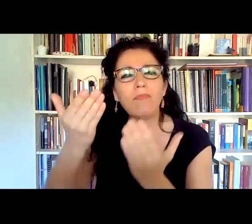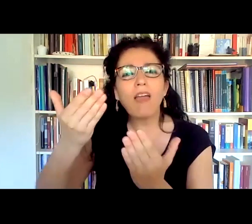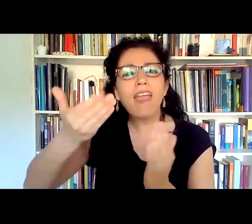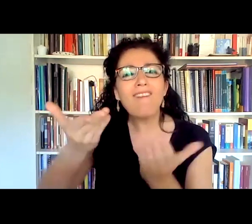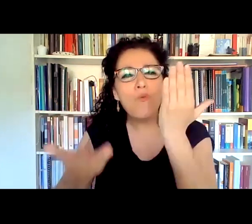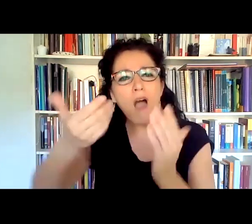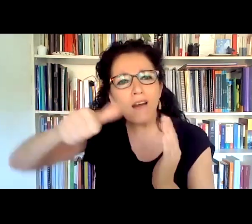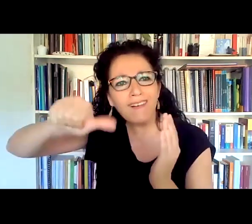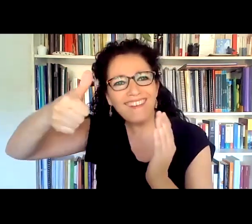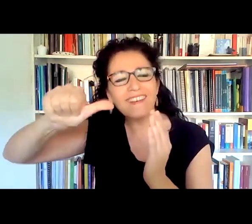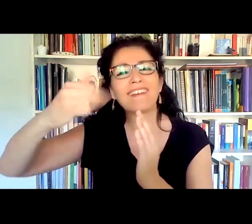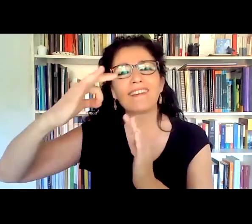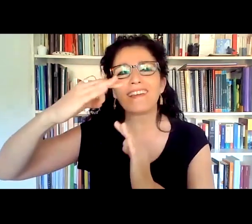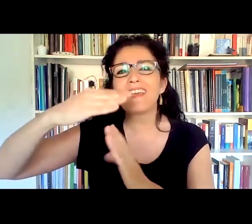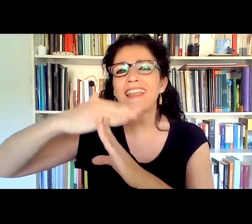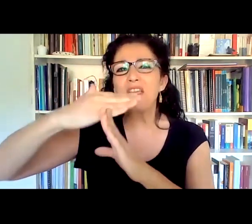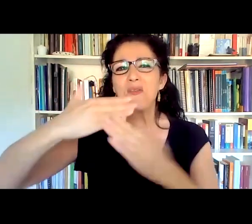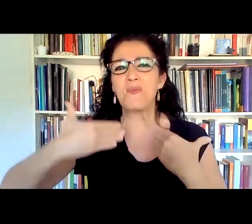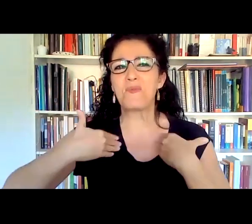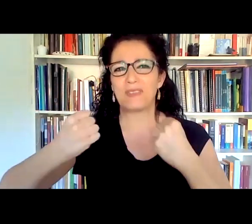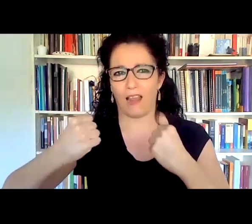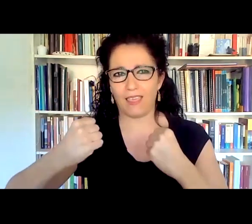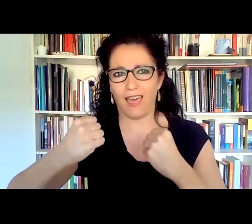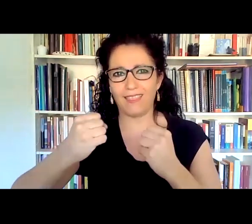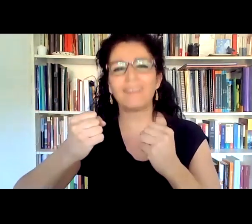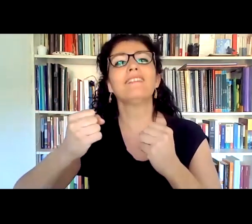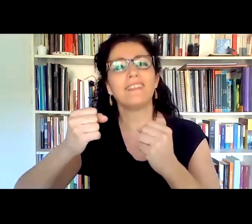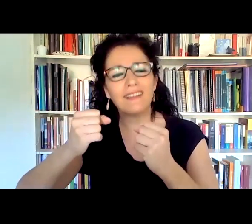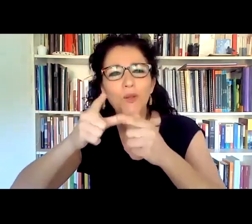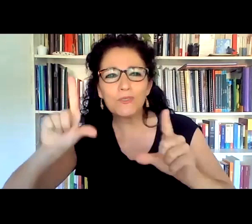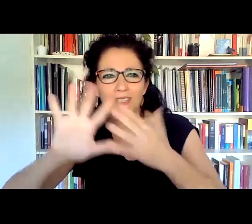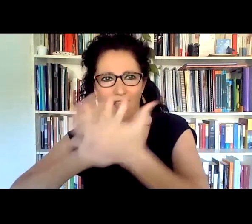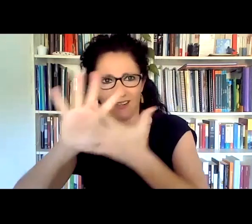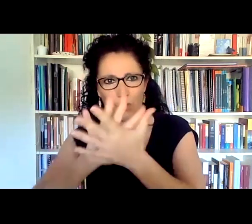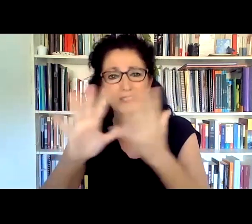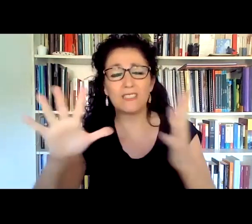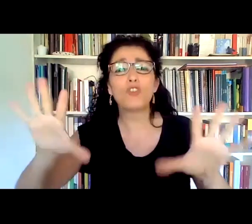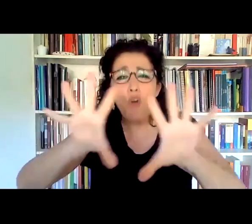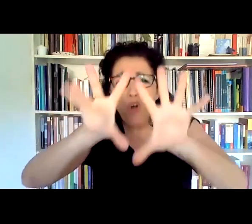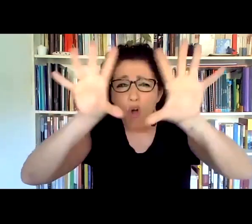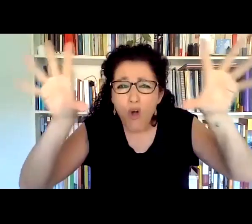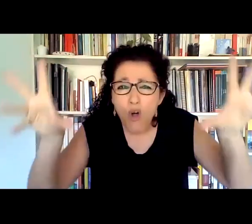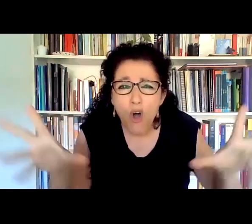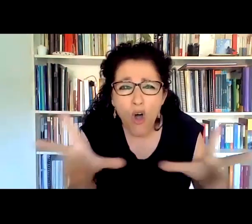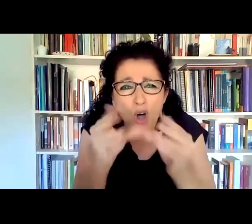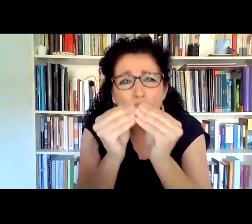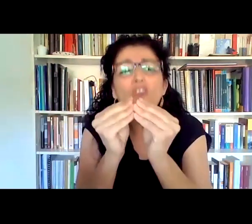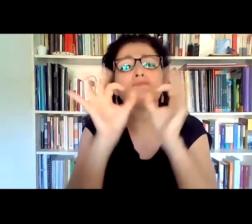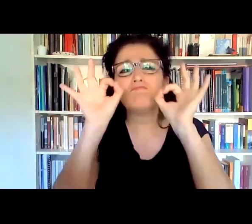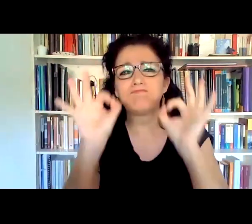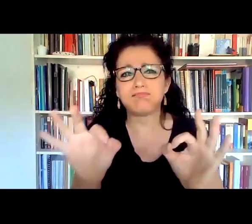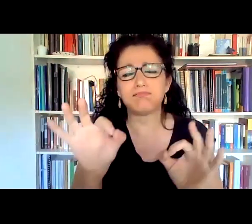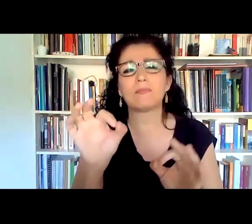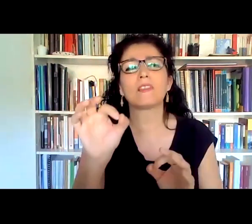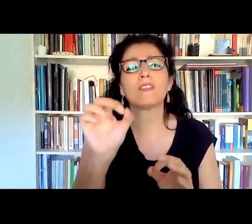y expertas realizaban un análisis del índice de vitalidad lingüística de la lengua de signos española a